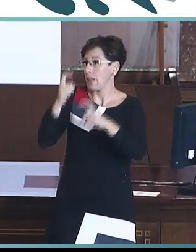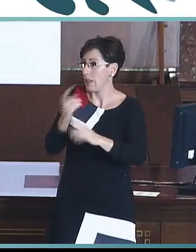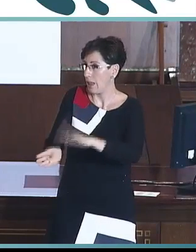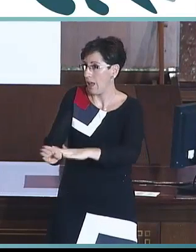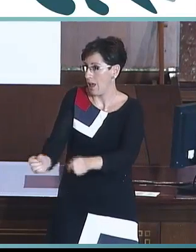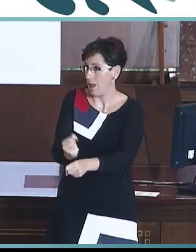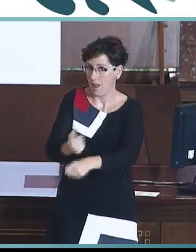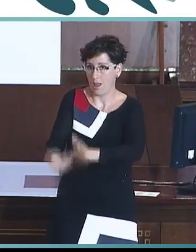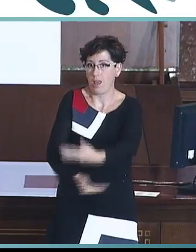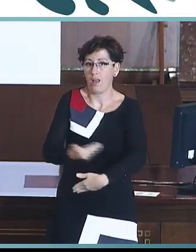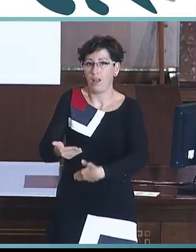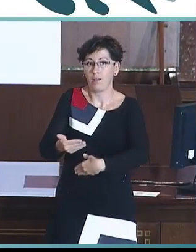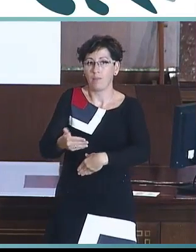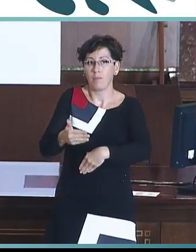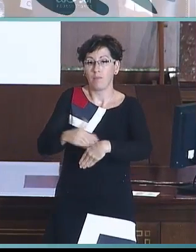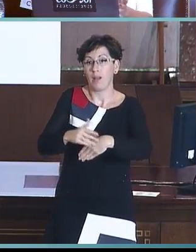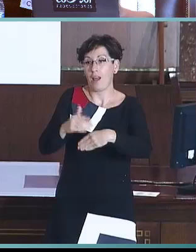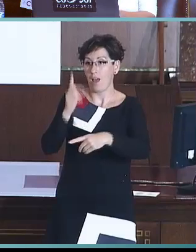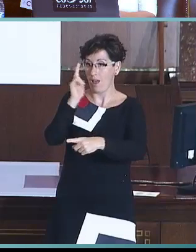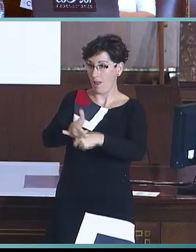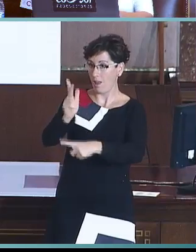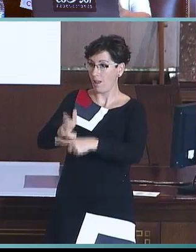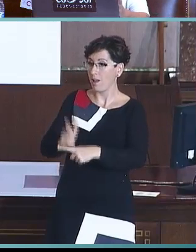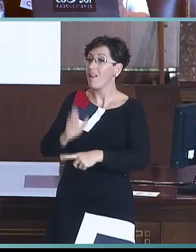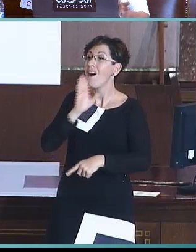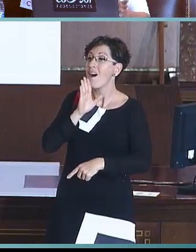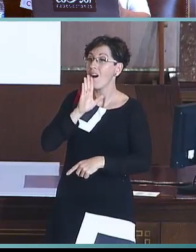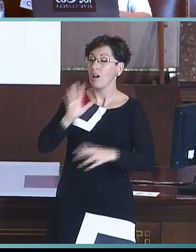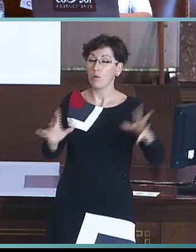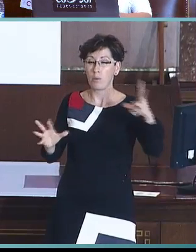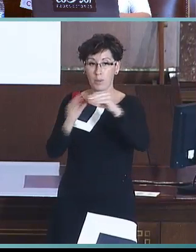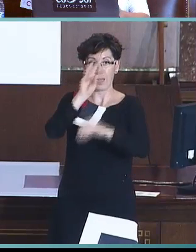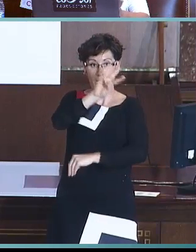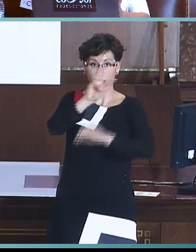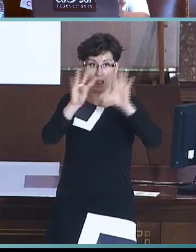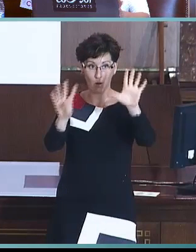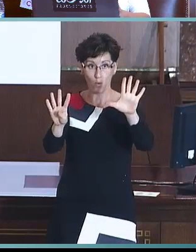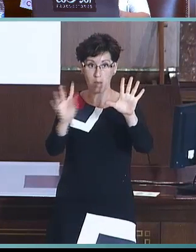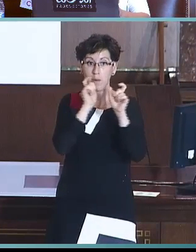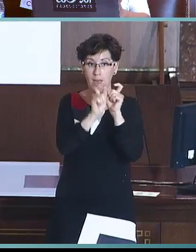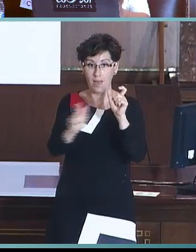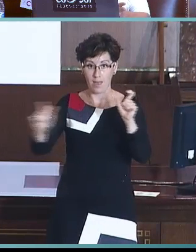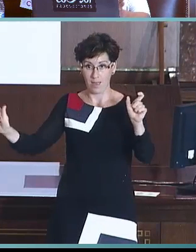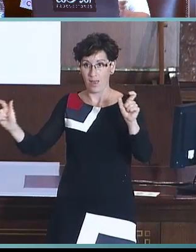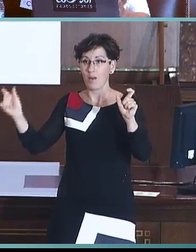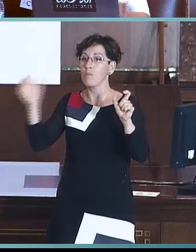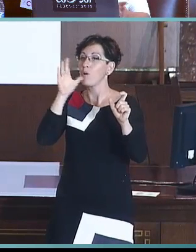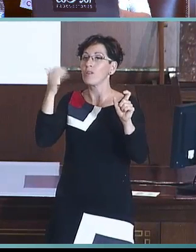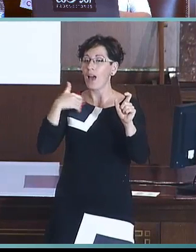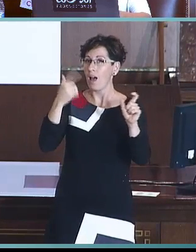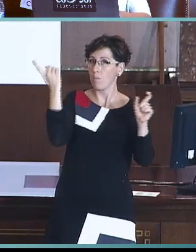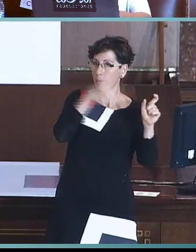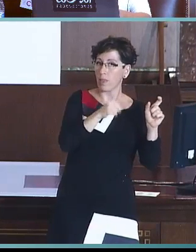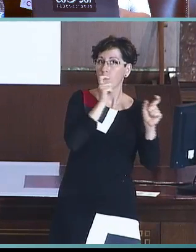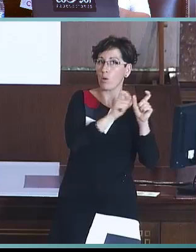intentaremos hacer las grabaciones de todos esos 39 ítems que hemos decidido hacer, porque ya sabemos cómo lo vamos a hacer